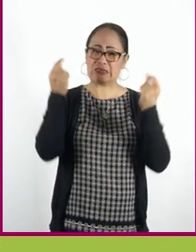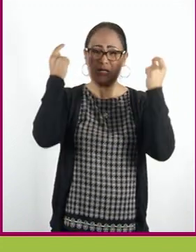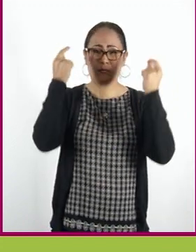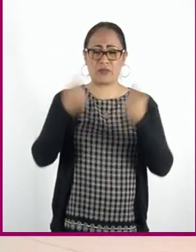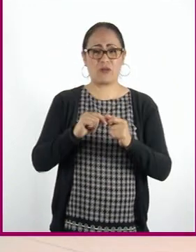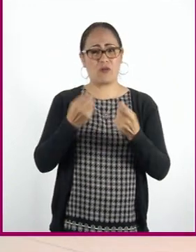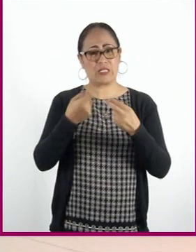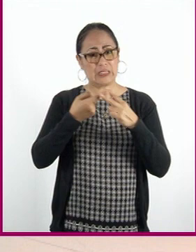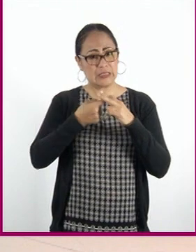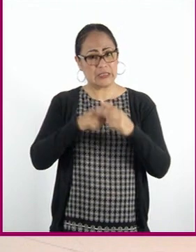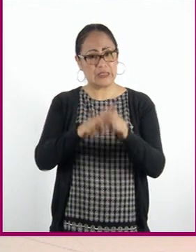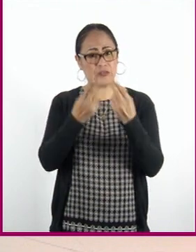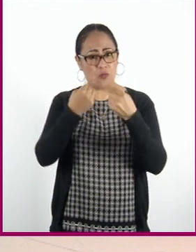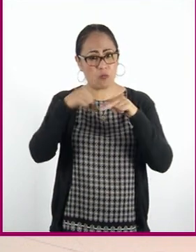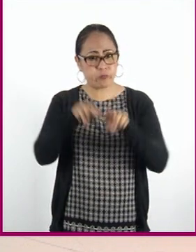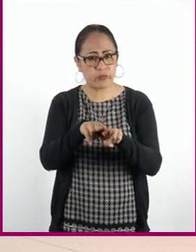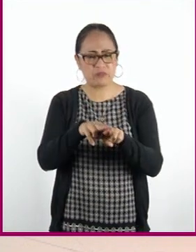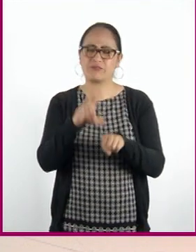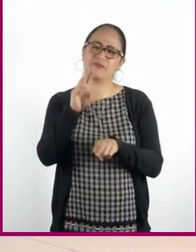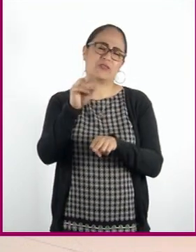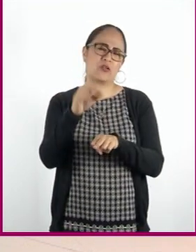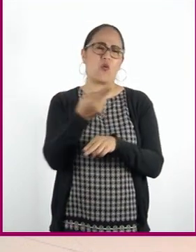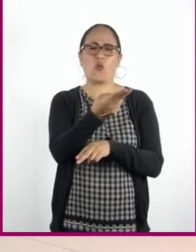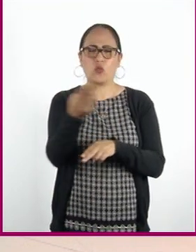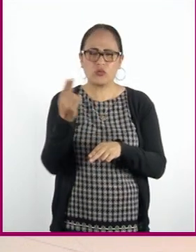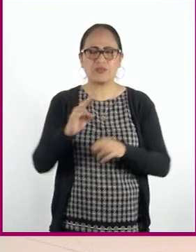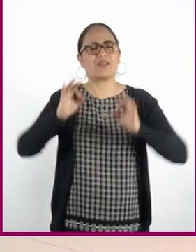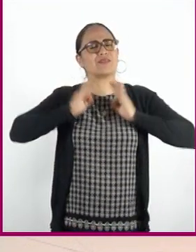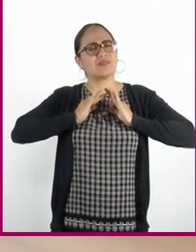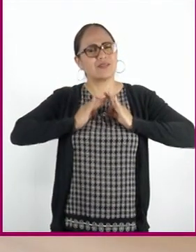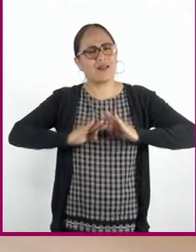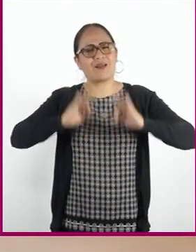que, mejor disfruten plenamente su adolescencia.